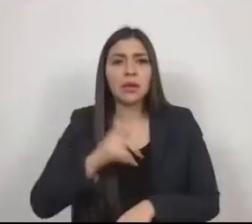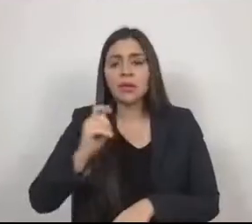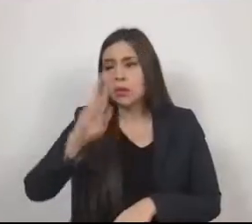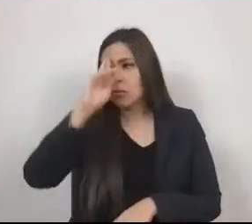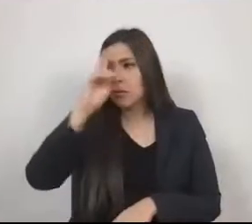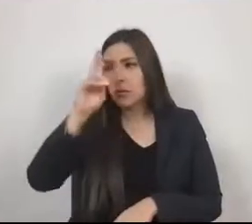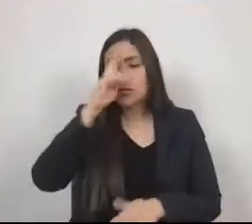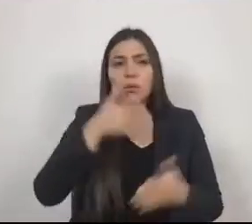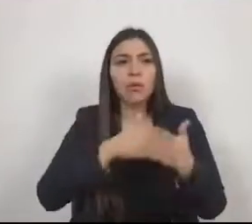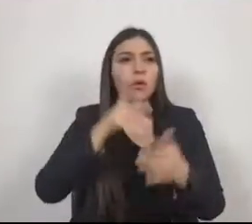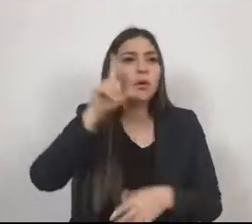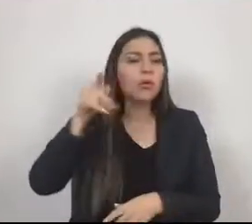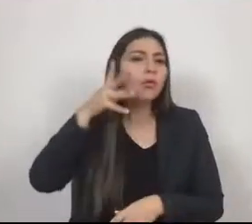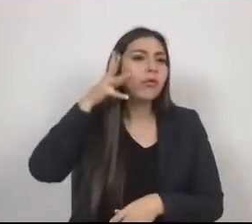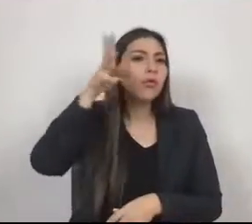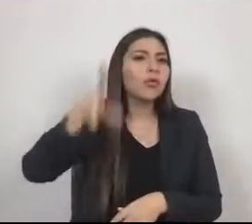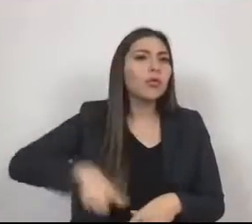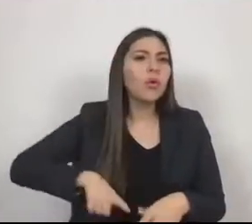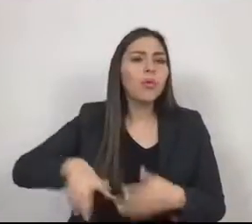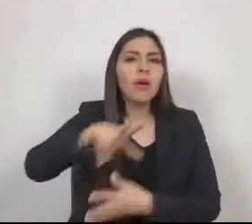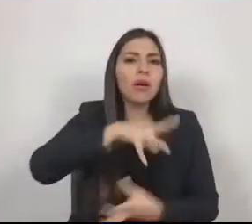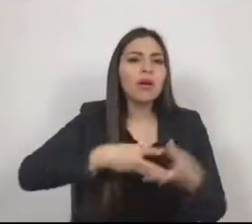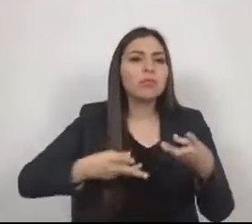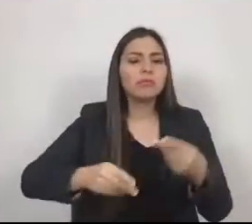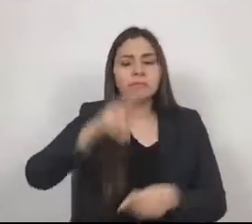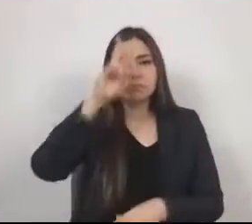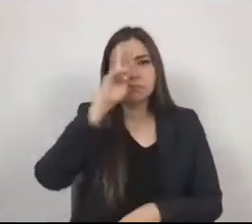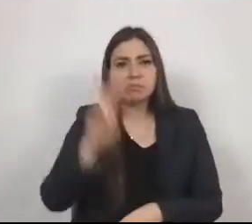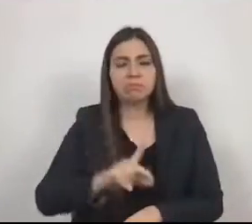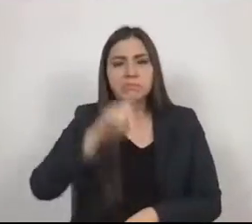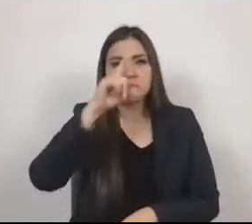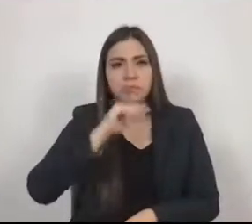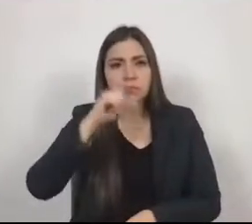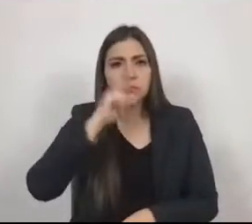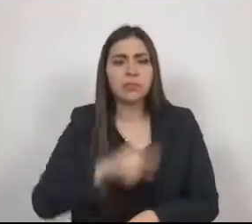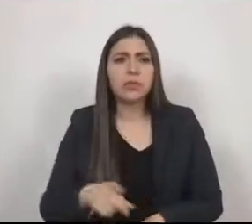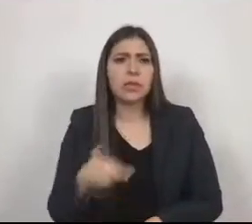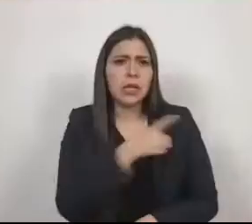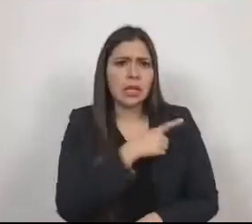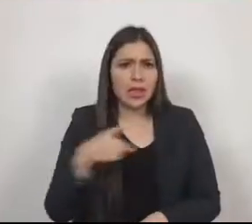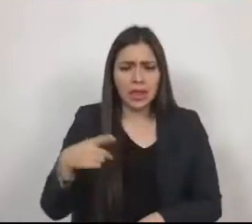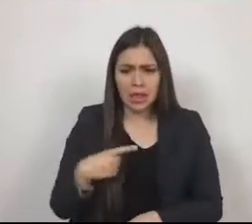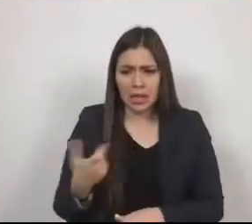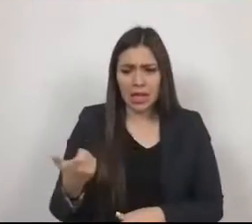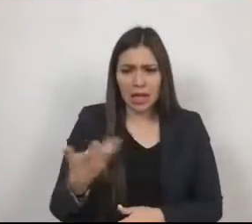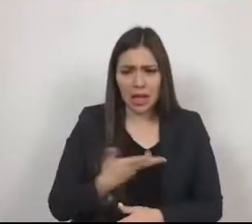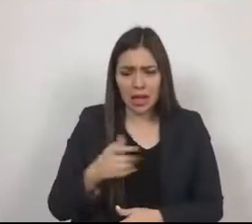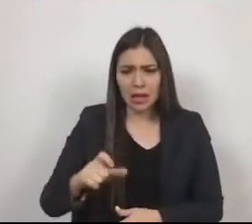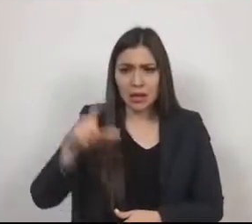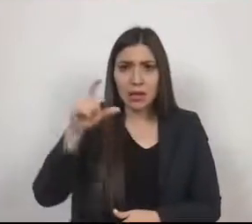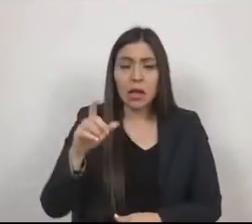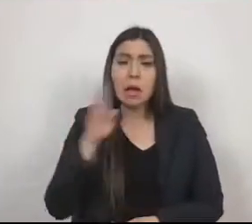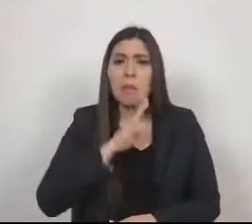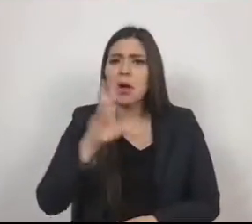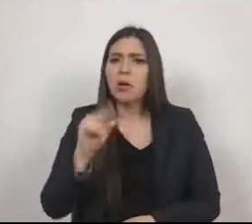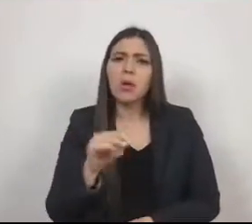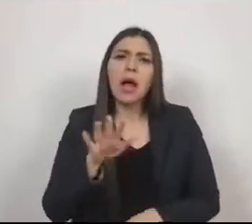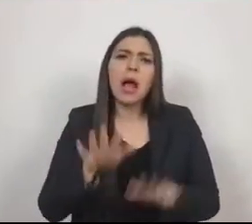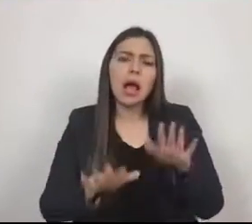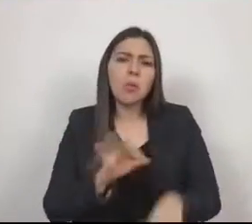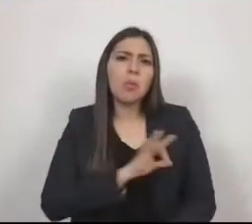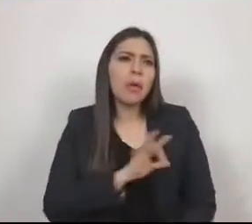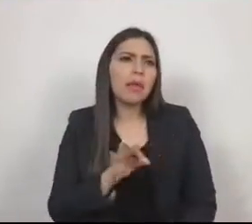de futuros gobiernos. La deuda per se no es mala, es como todo en la vida, puede ser adecuada o